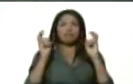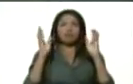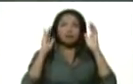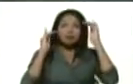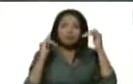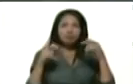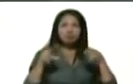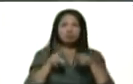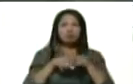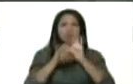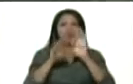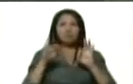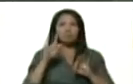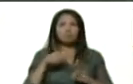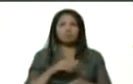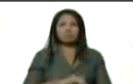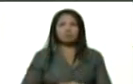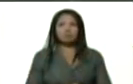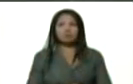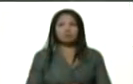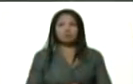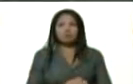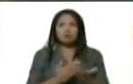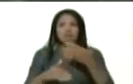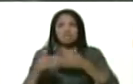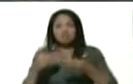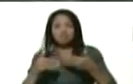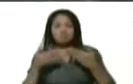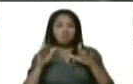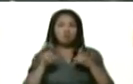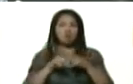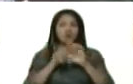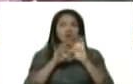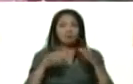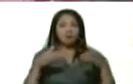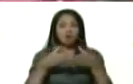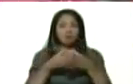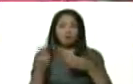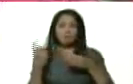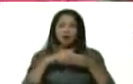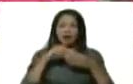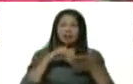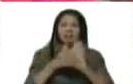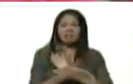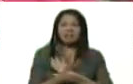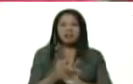atención de los servicios públicos. El partido se incorpora